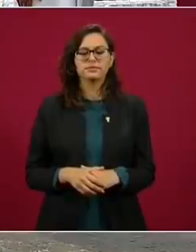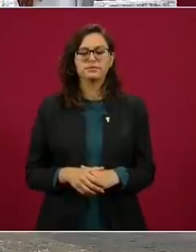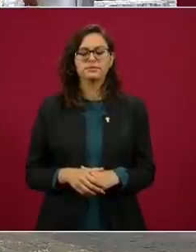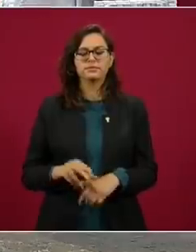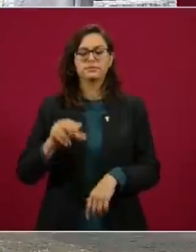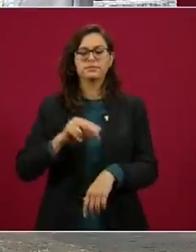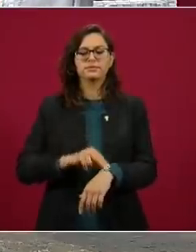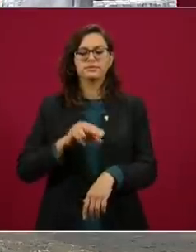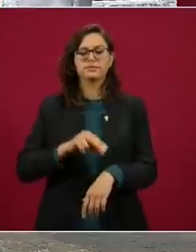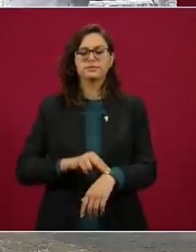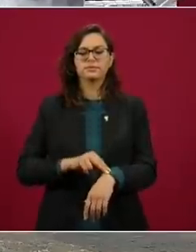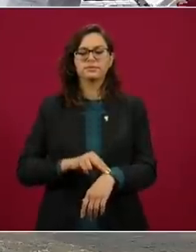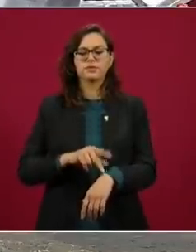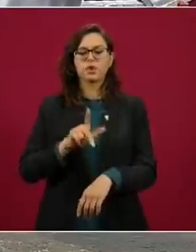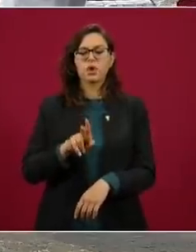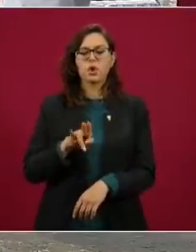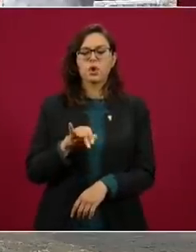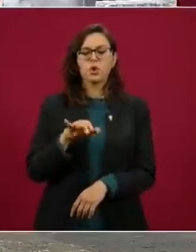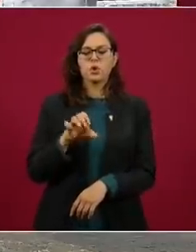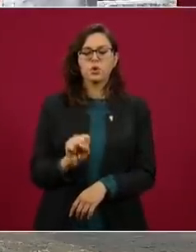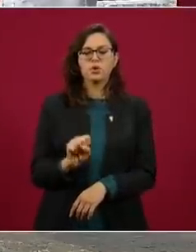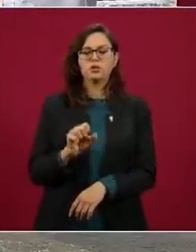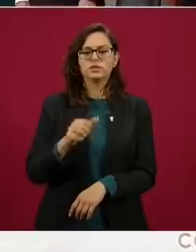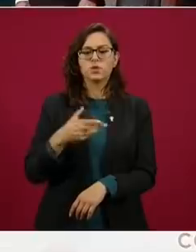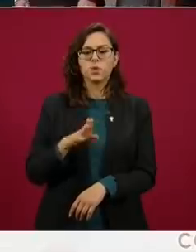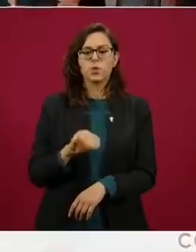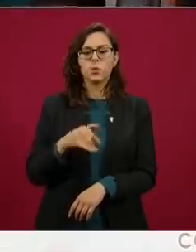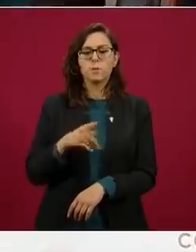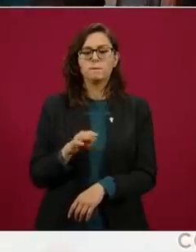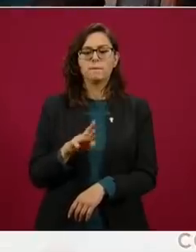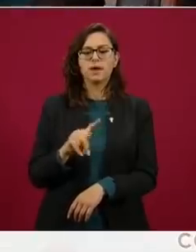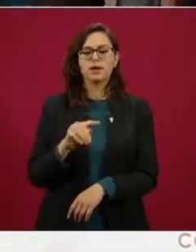médico luis humberto barrón garcía